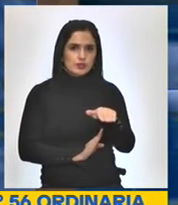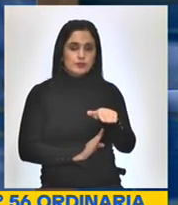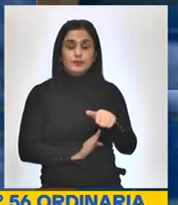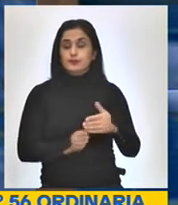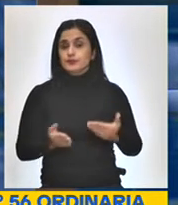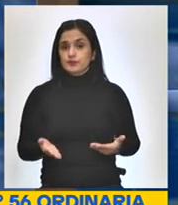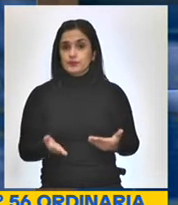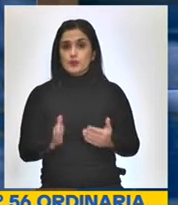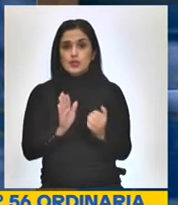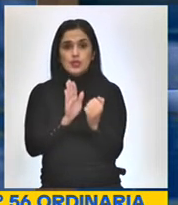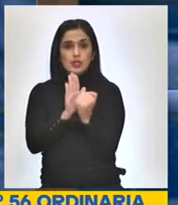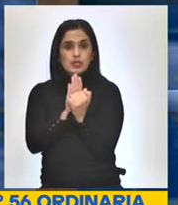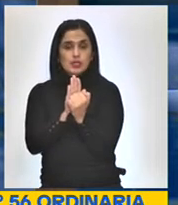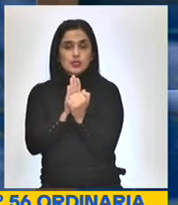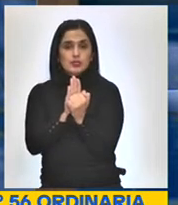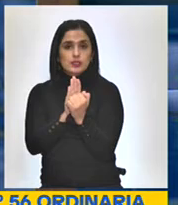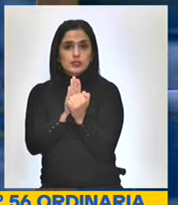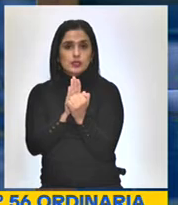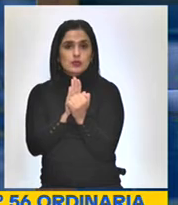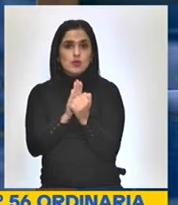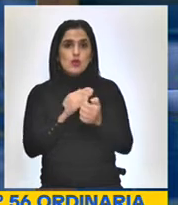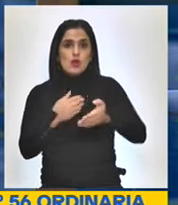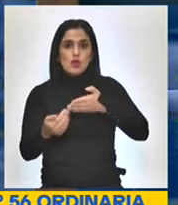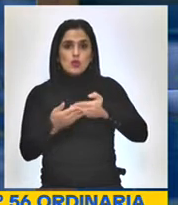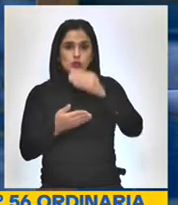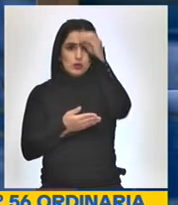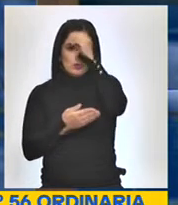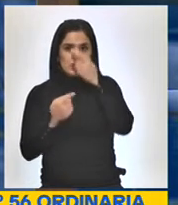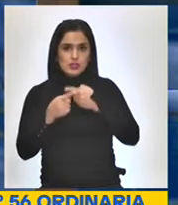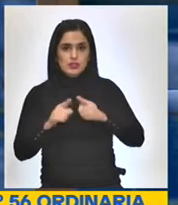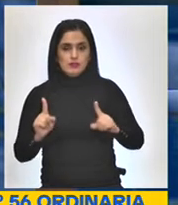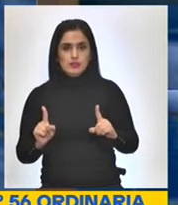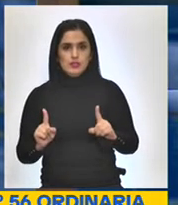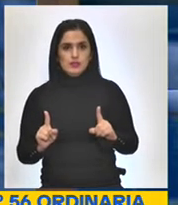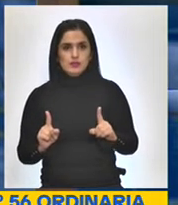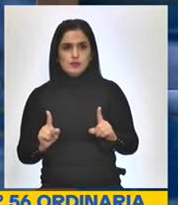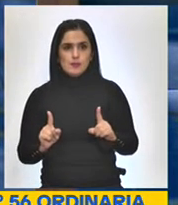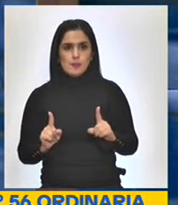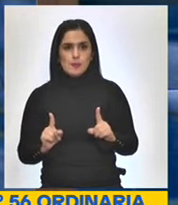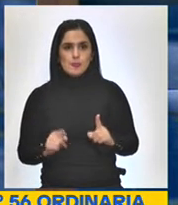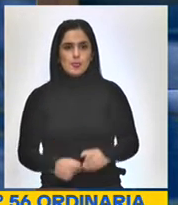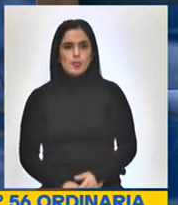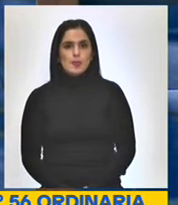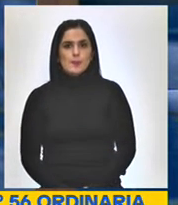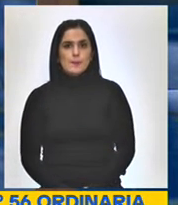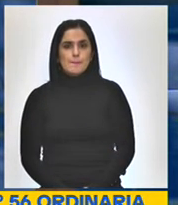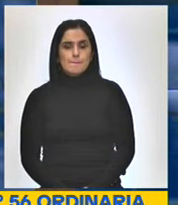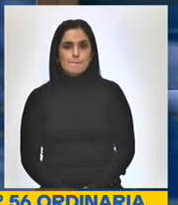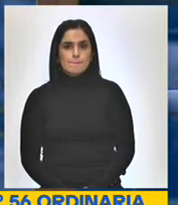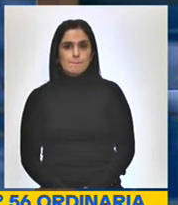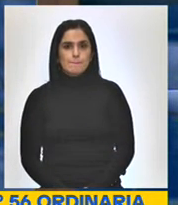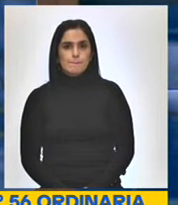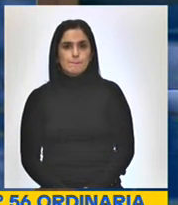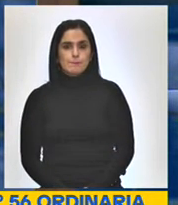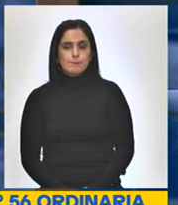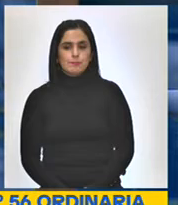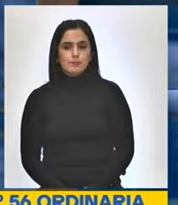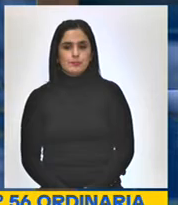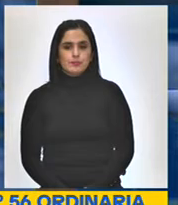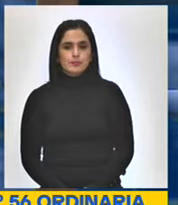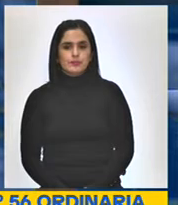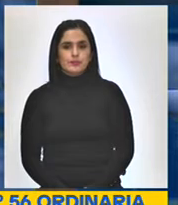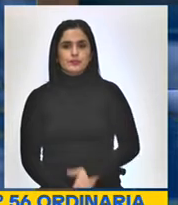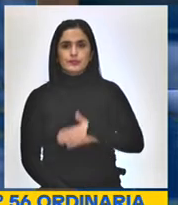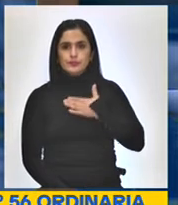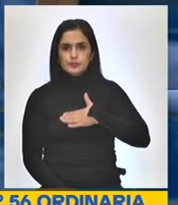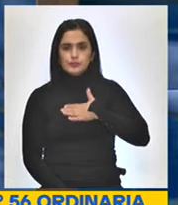consecuencia, el artículo que generó la discrepancia entre ambas cámaras viene de la moción de la exdiputada, la cual